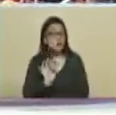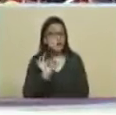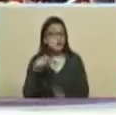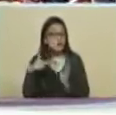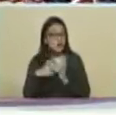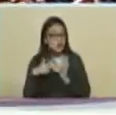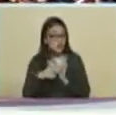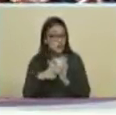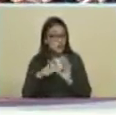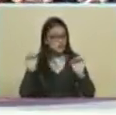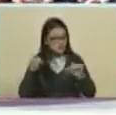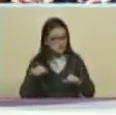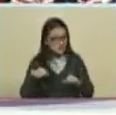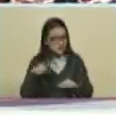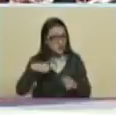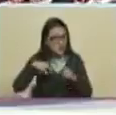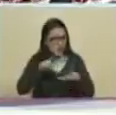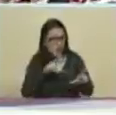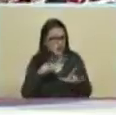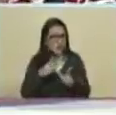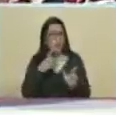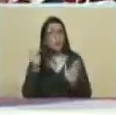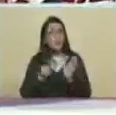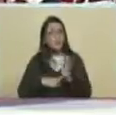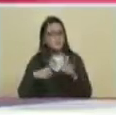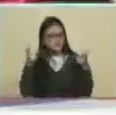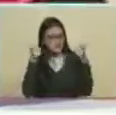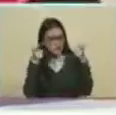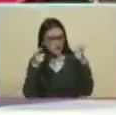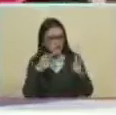¿Estamos listos para cumplirle a Chávez?